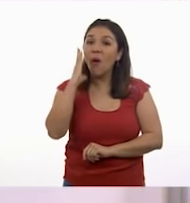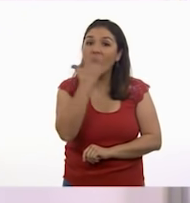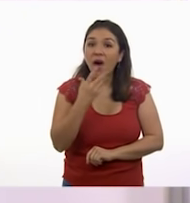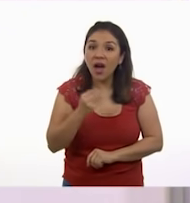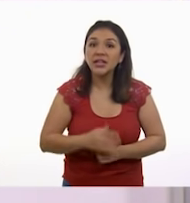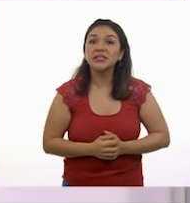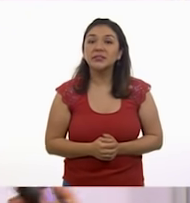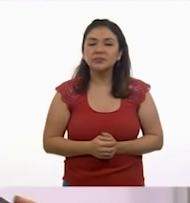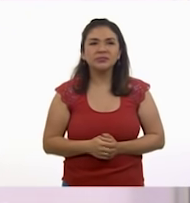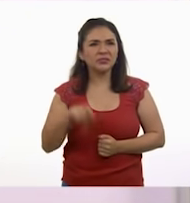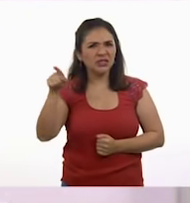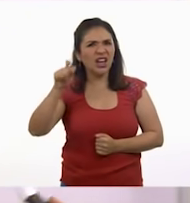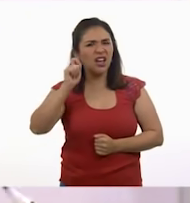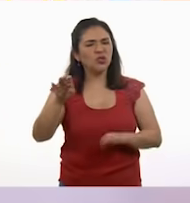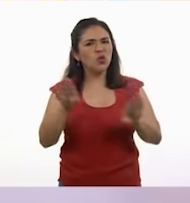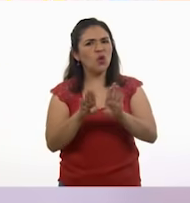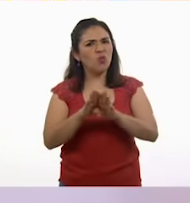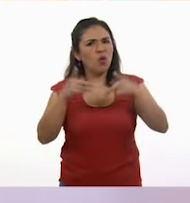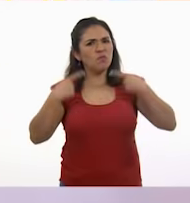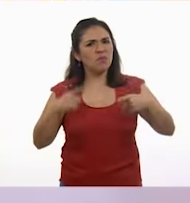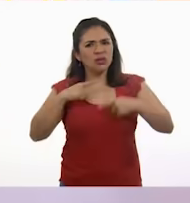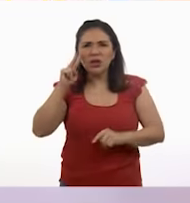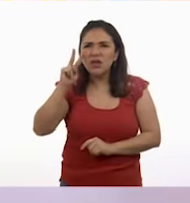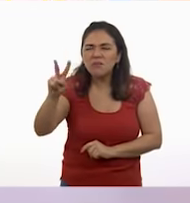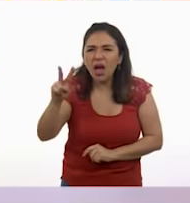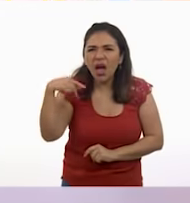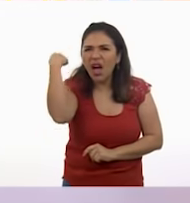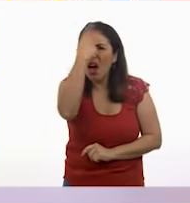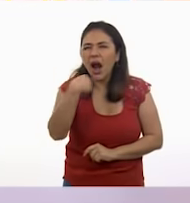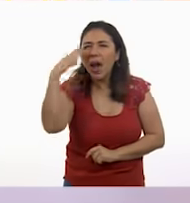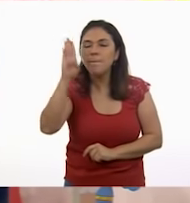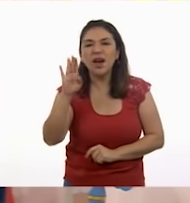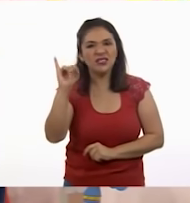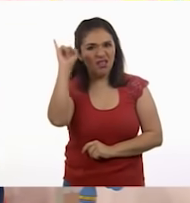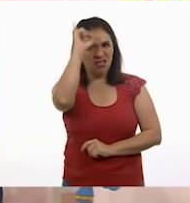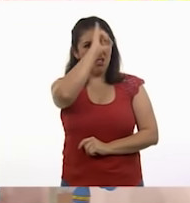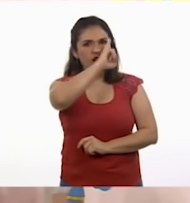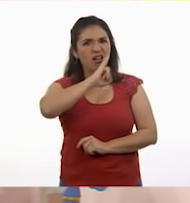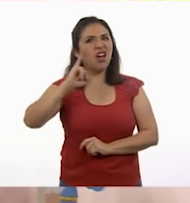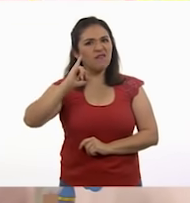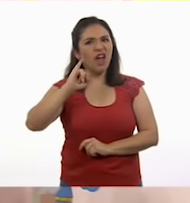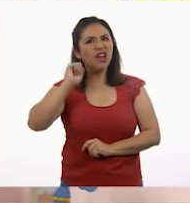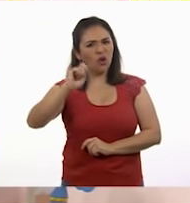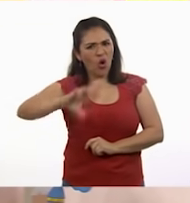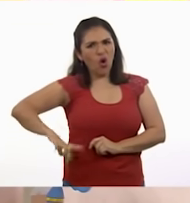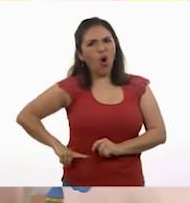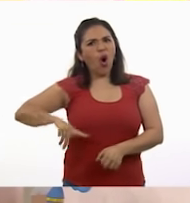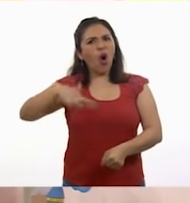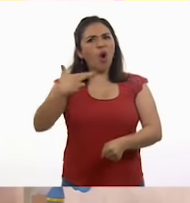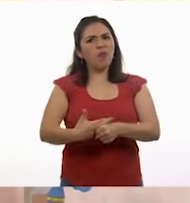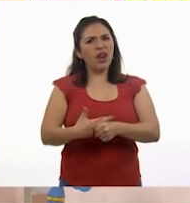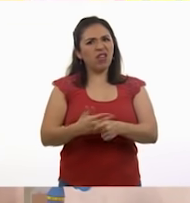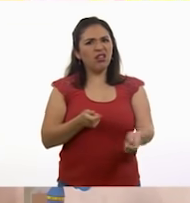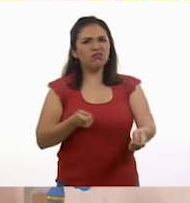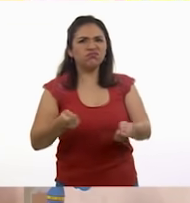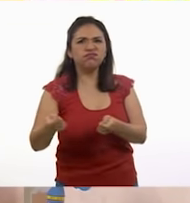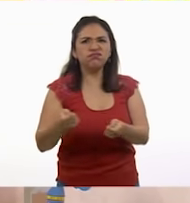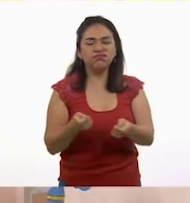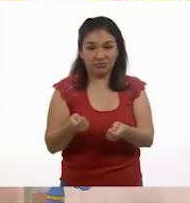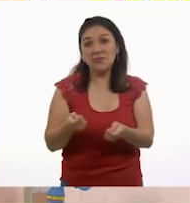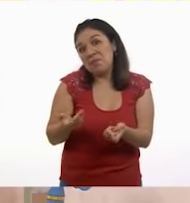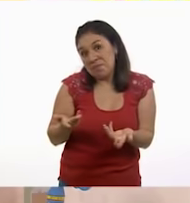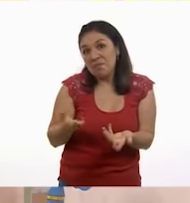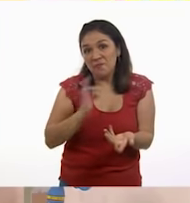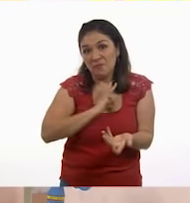podría ser un jefe podrá ser una autoridad que está mejor gobernando posiblemente estar gobernando un